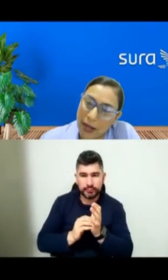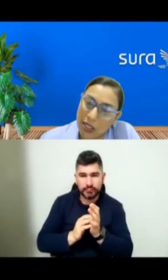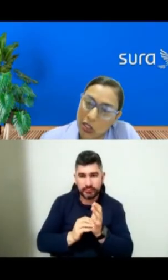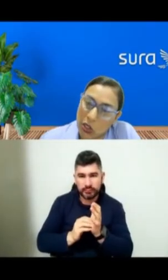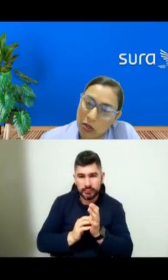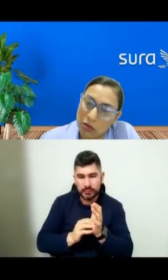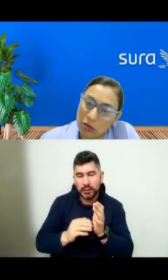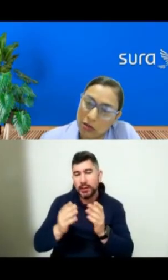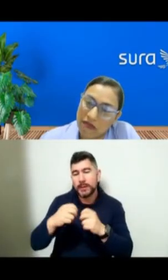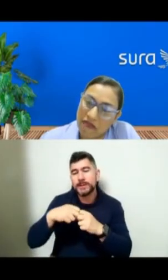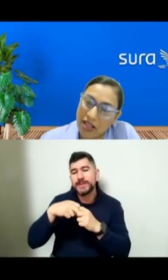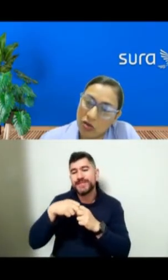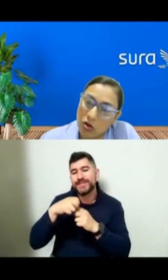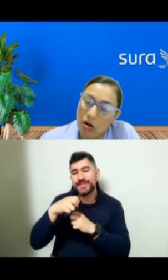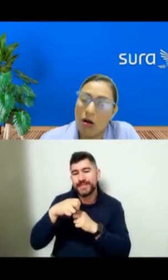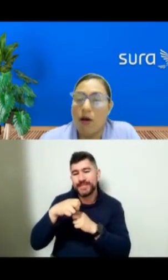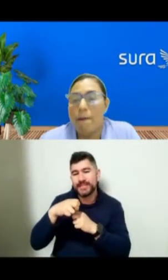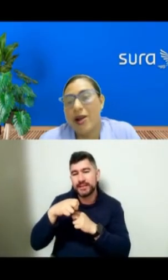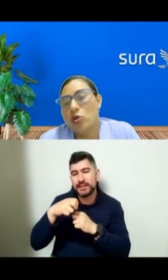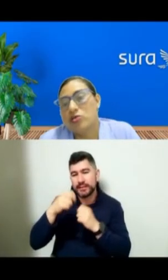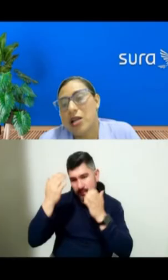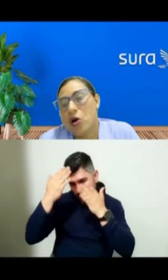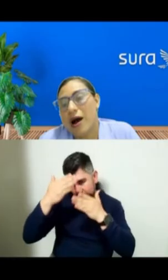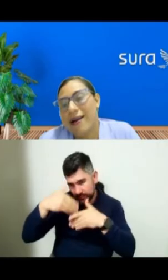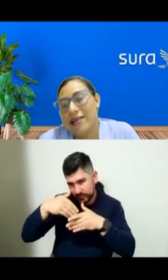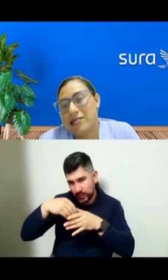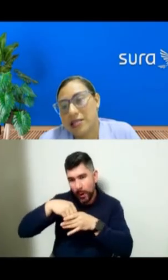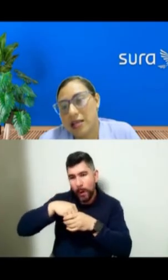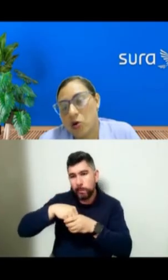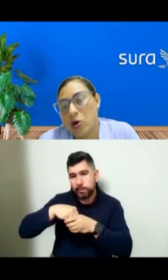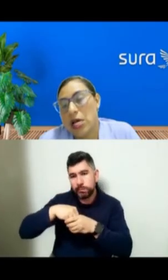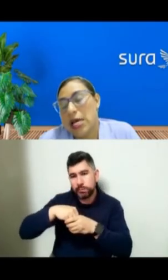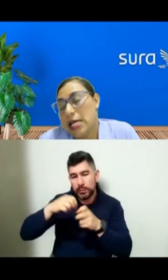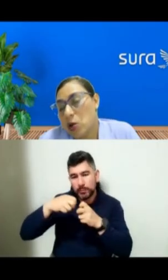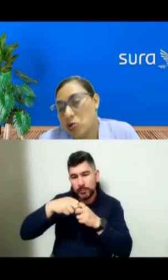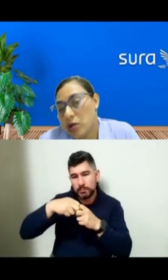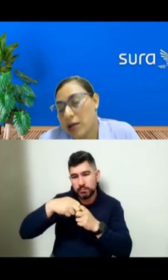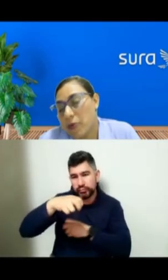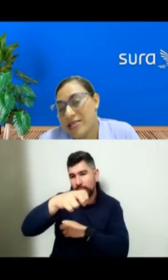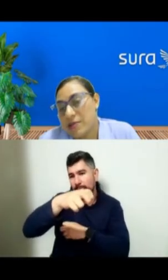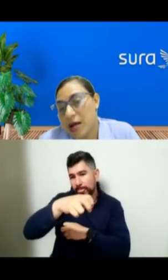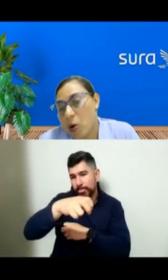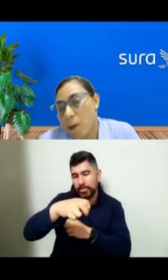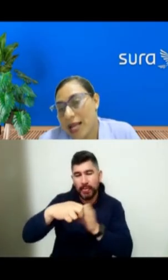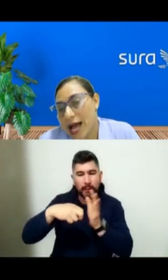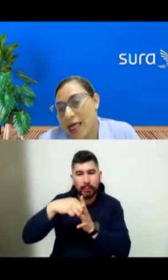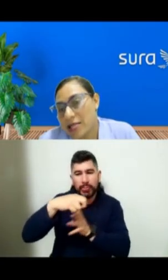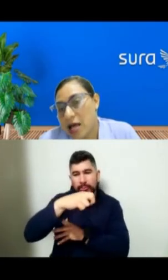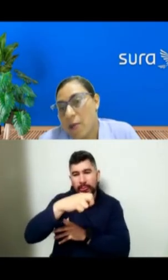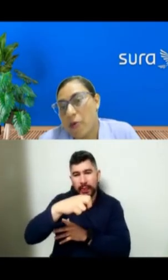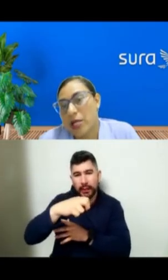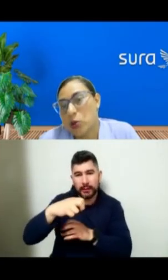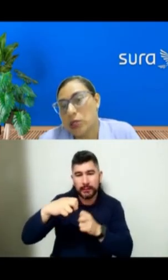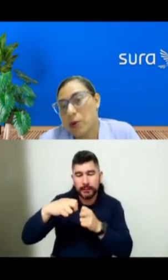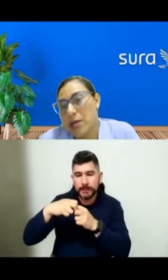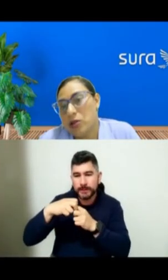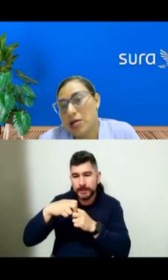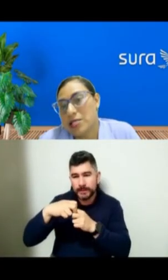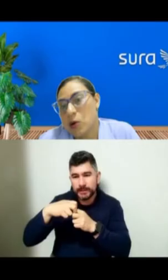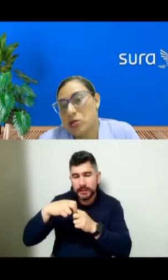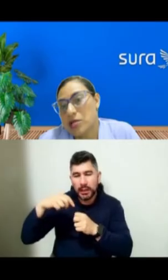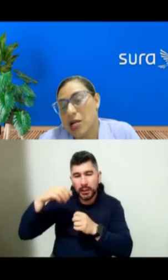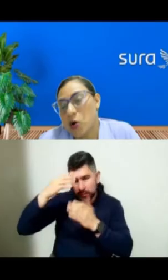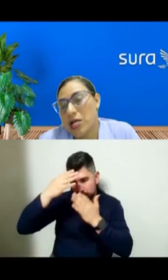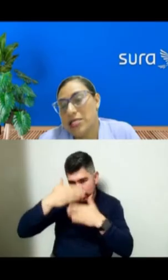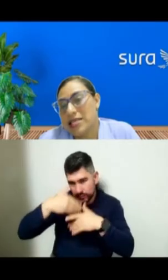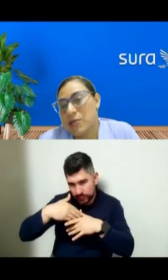el hueso se partió, se fracturó, pero no salió al exterior. Incluso esta puede ser más complicada porque no estamos